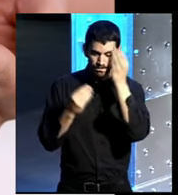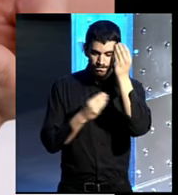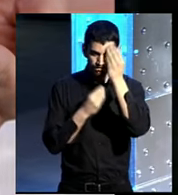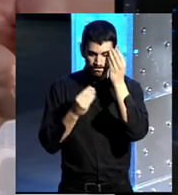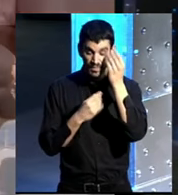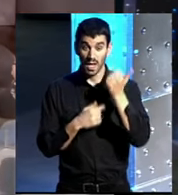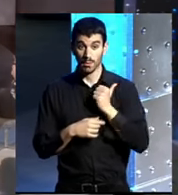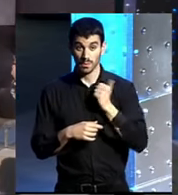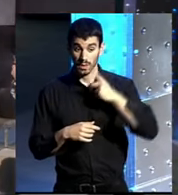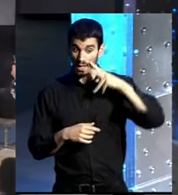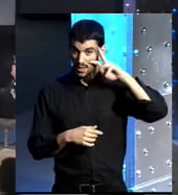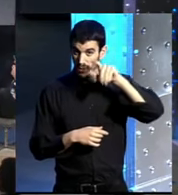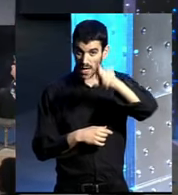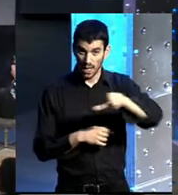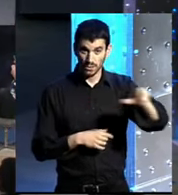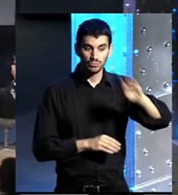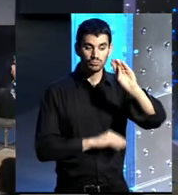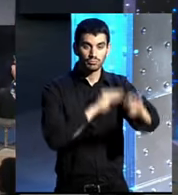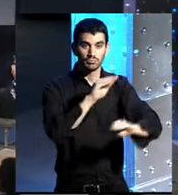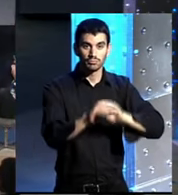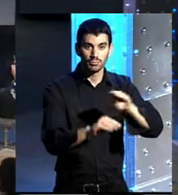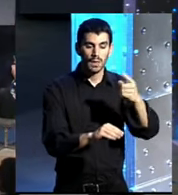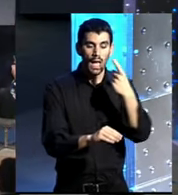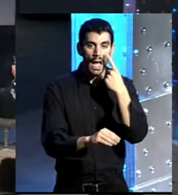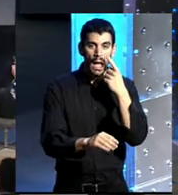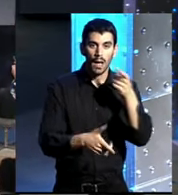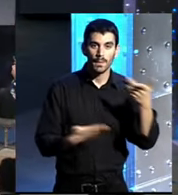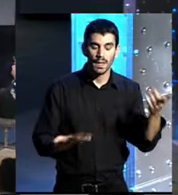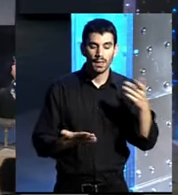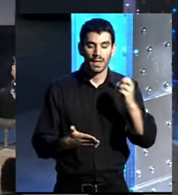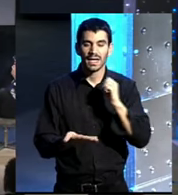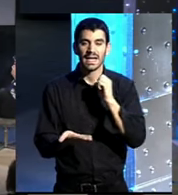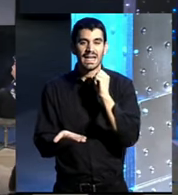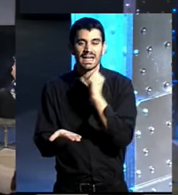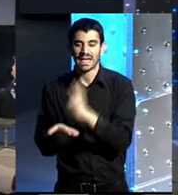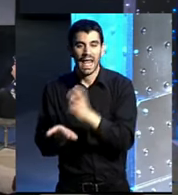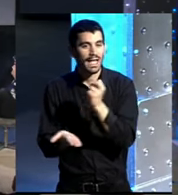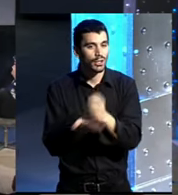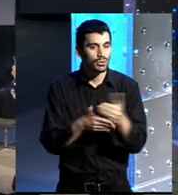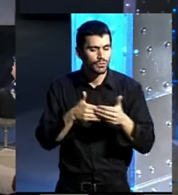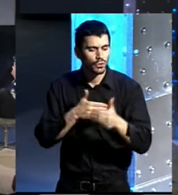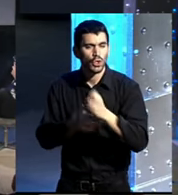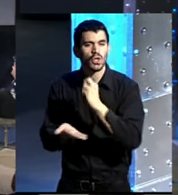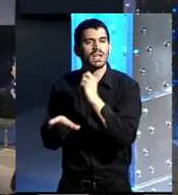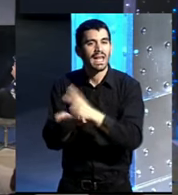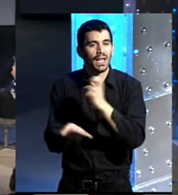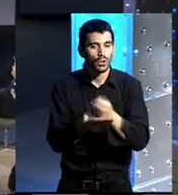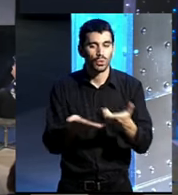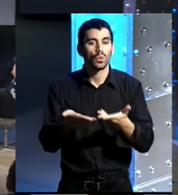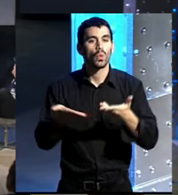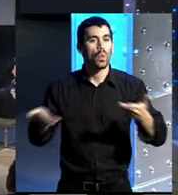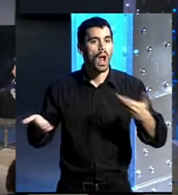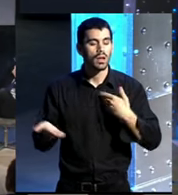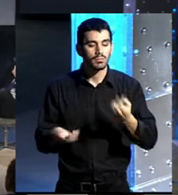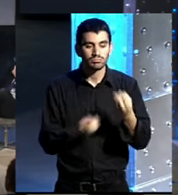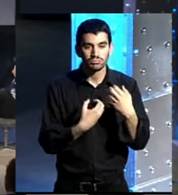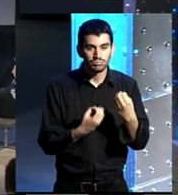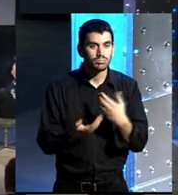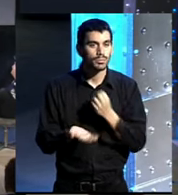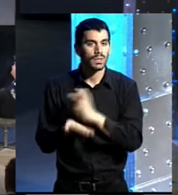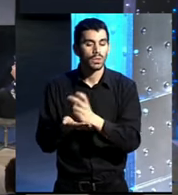de expertos para ver cuáles eran los principales retos a los que nos vamos a enfrentar en los próximos años.